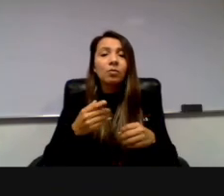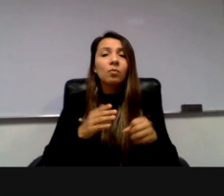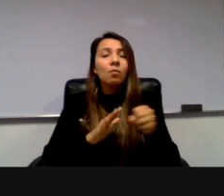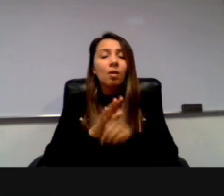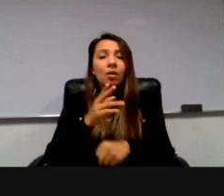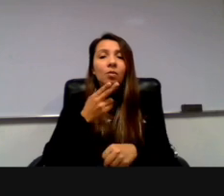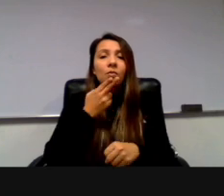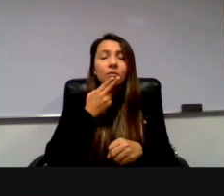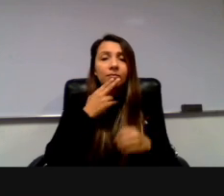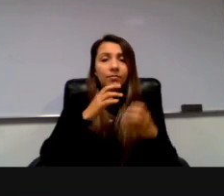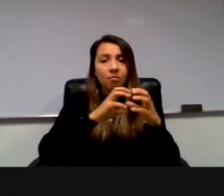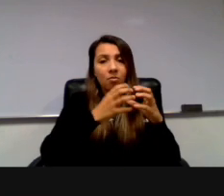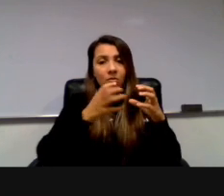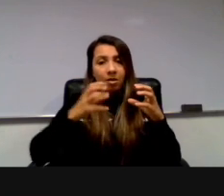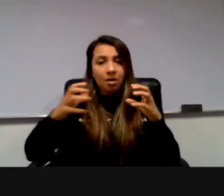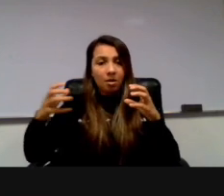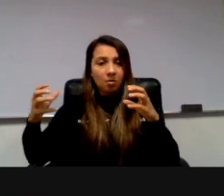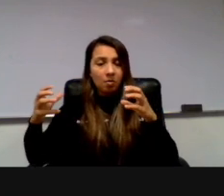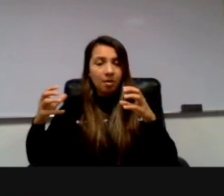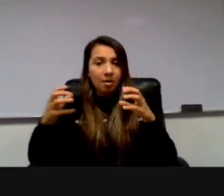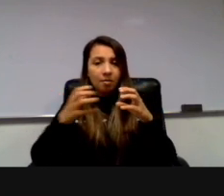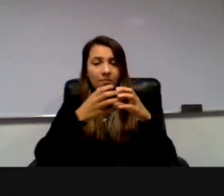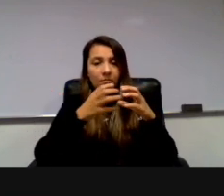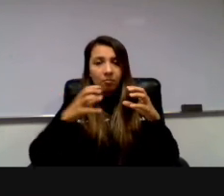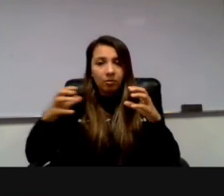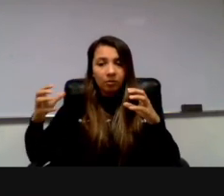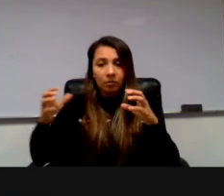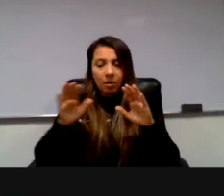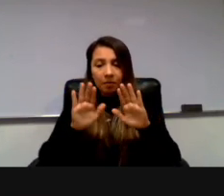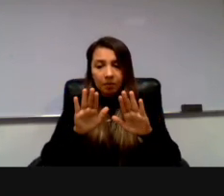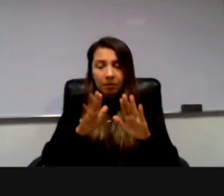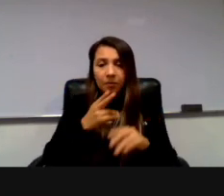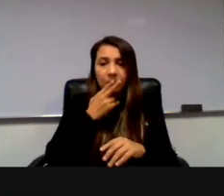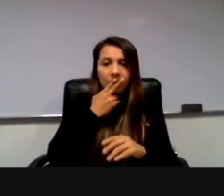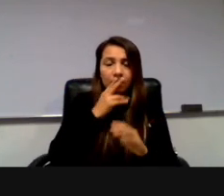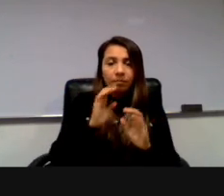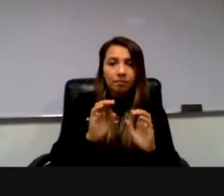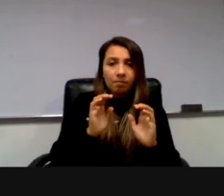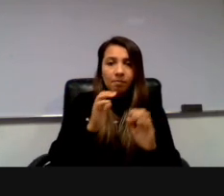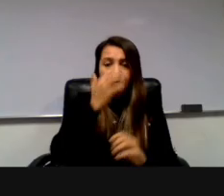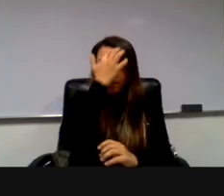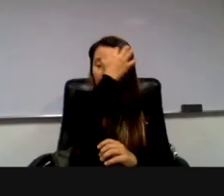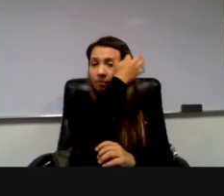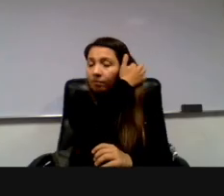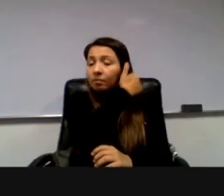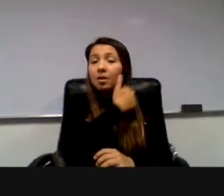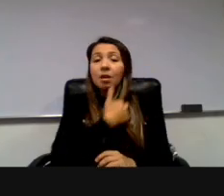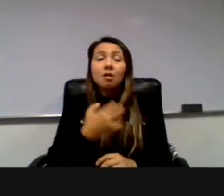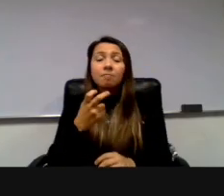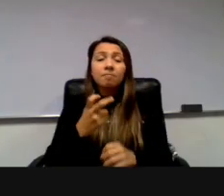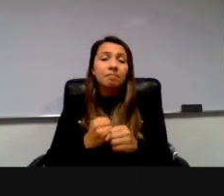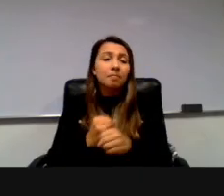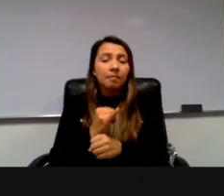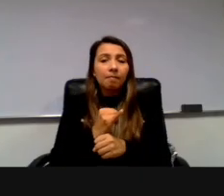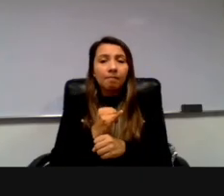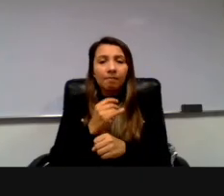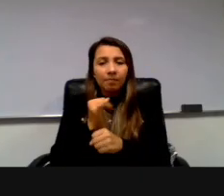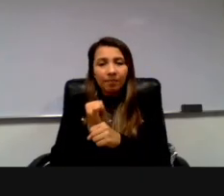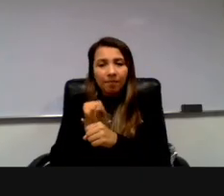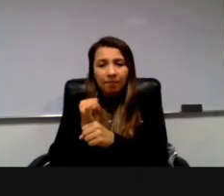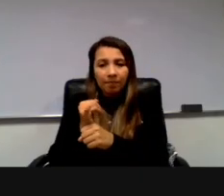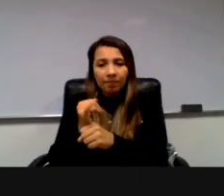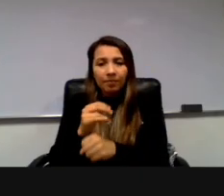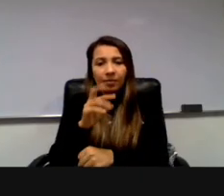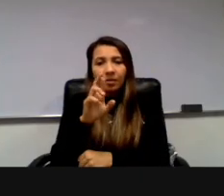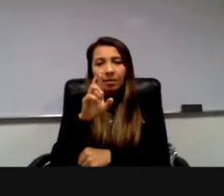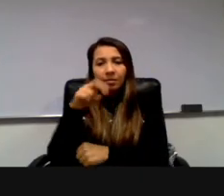que estuviese conservada, que tuviera homólogos en todos los seres vivos. Y entonces decidieron estudiar el RNA